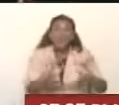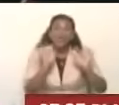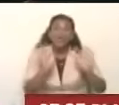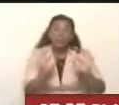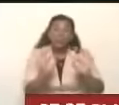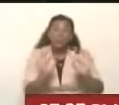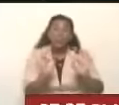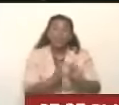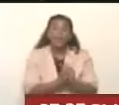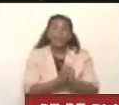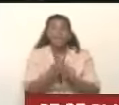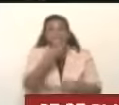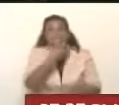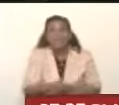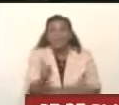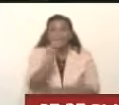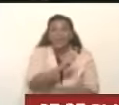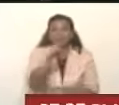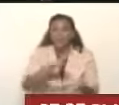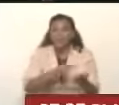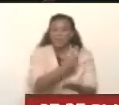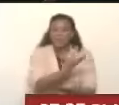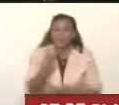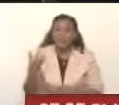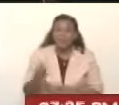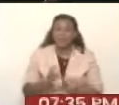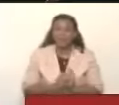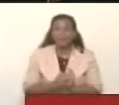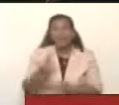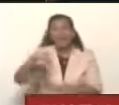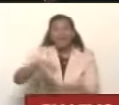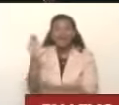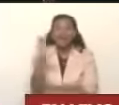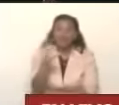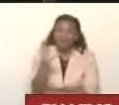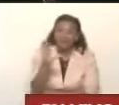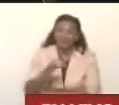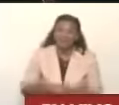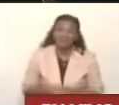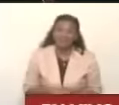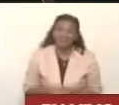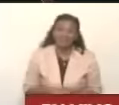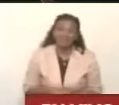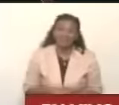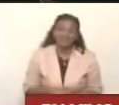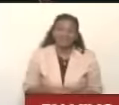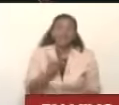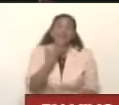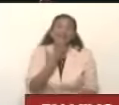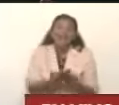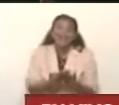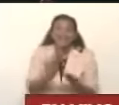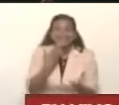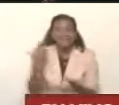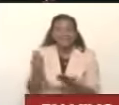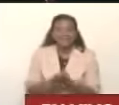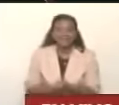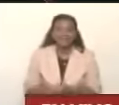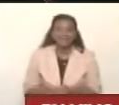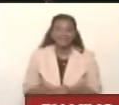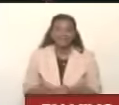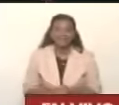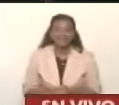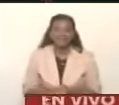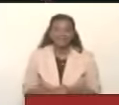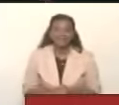Especiales, diciembre 2024, Caracas. Bueno, les agradezco mucho.